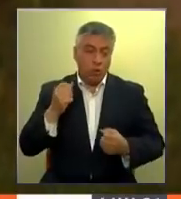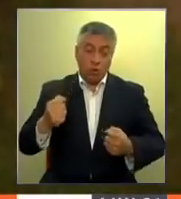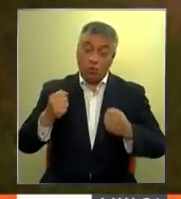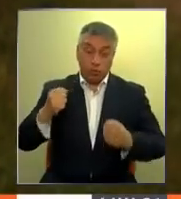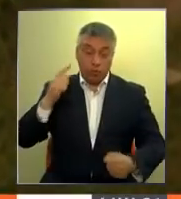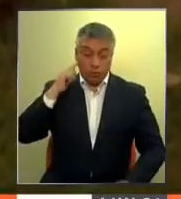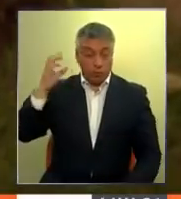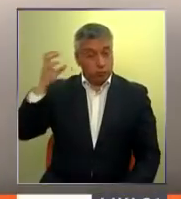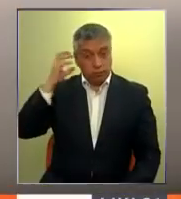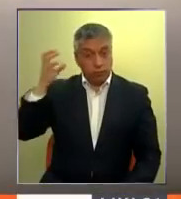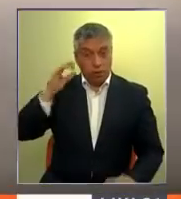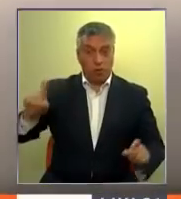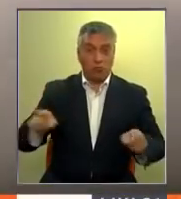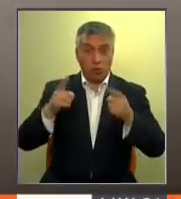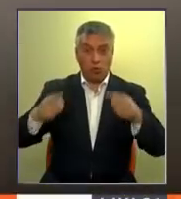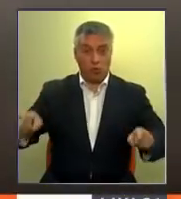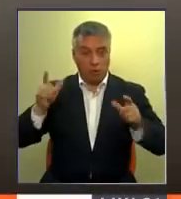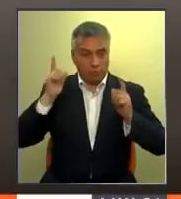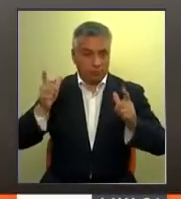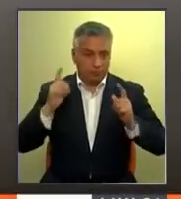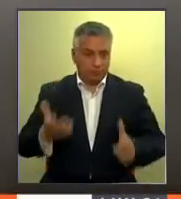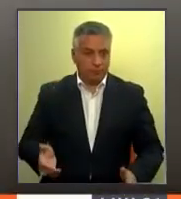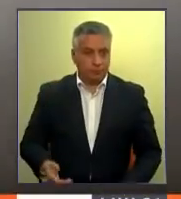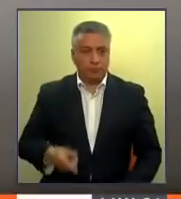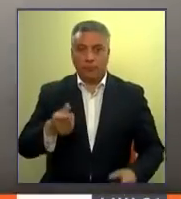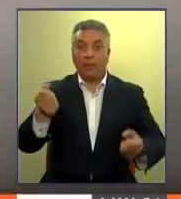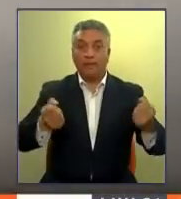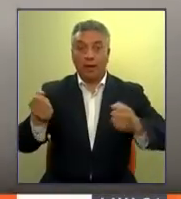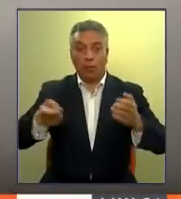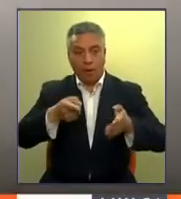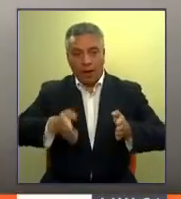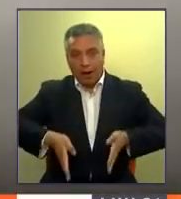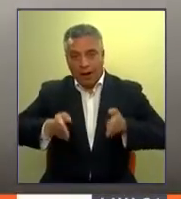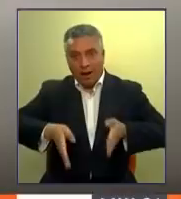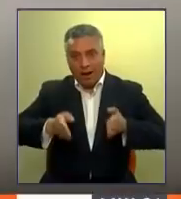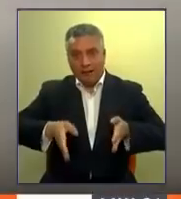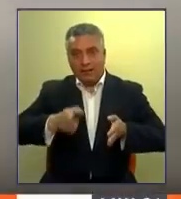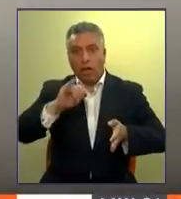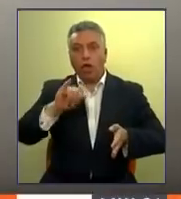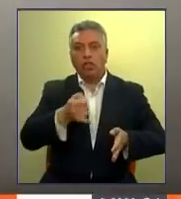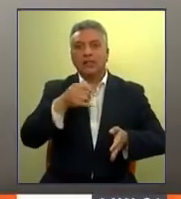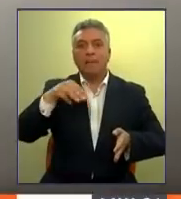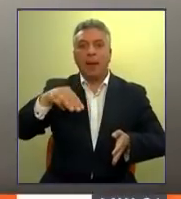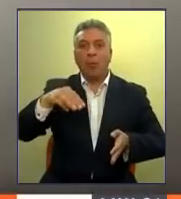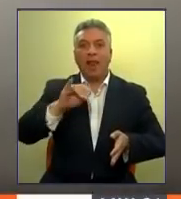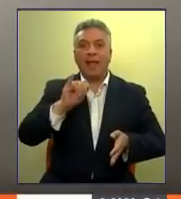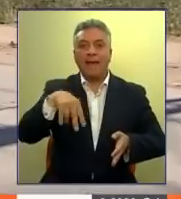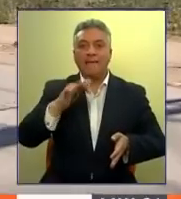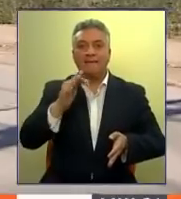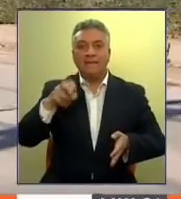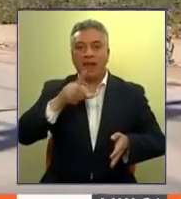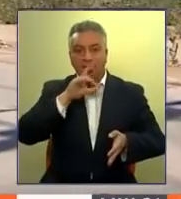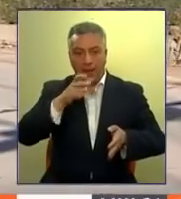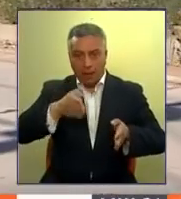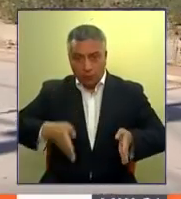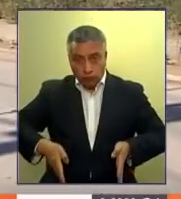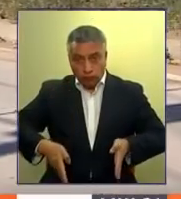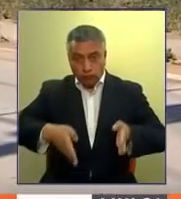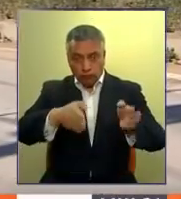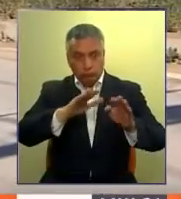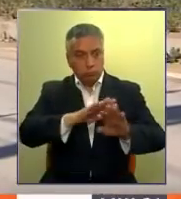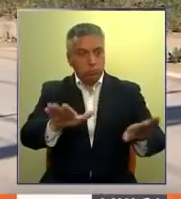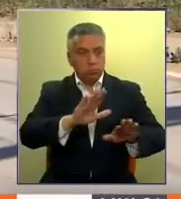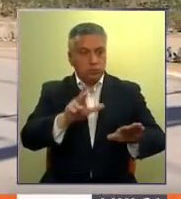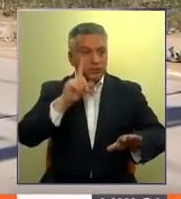la música con vehículo se apoderan del pasaje josé miguel infante un tramo sin salida que se extiende a lo largo de un terreno que no cuenta